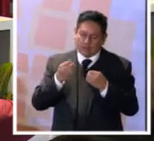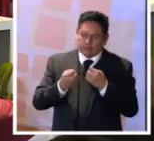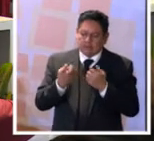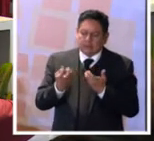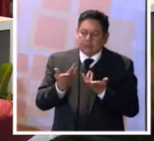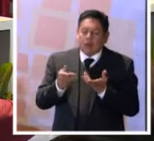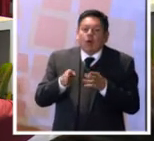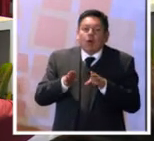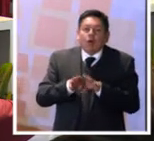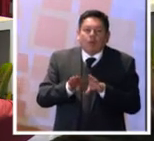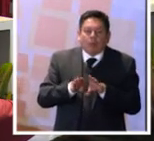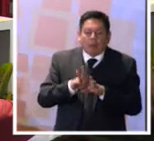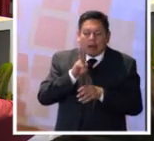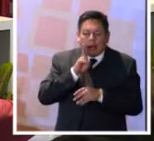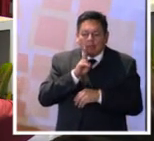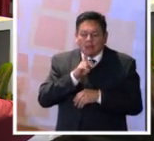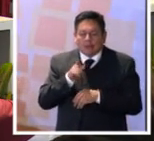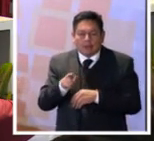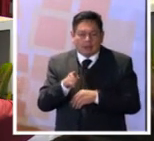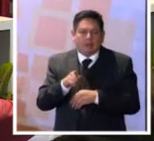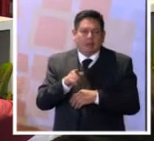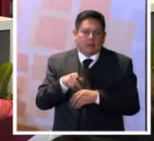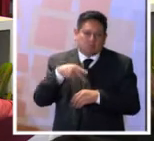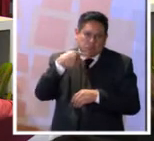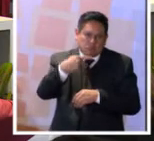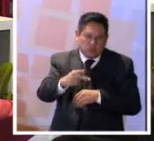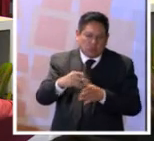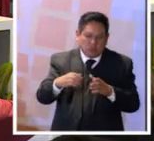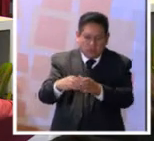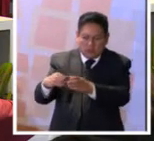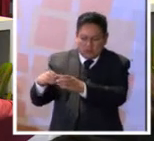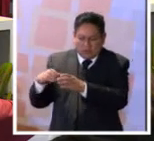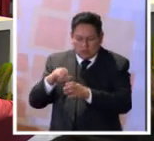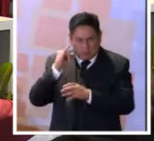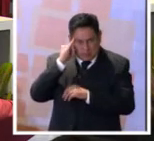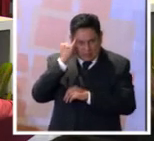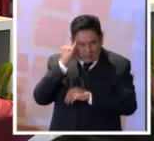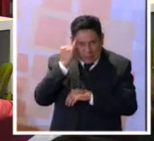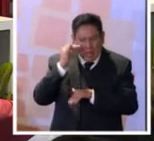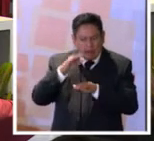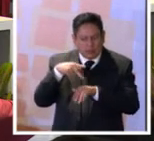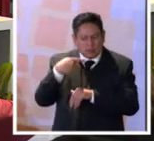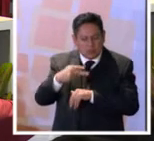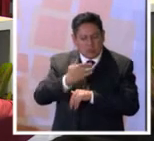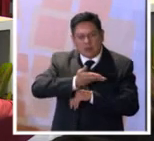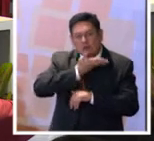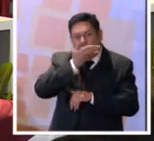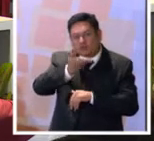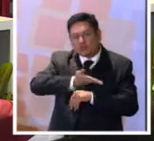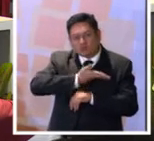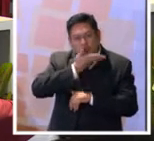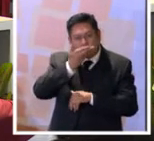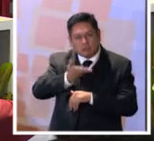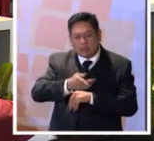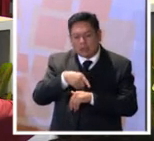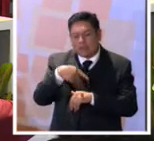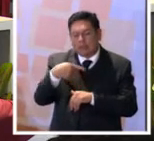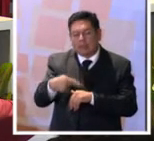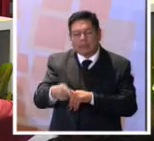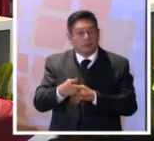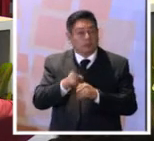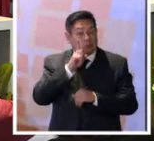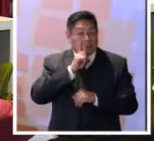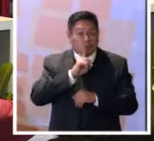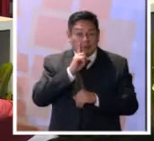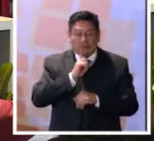género con estos sistemas normativos internos que sirven de pretexto, sin duda, como una resistencia muy